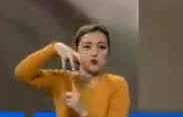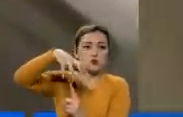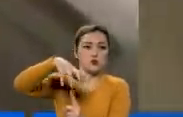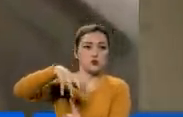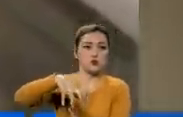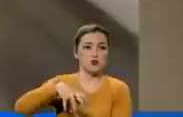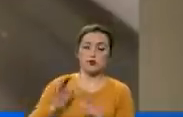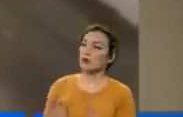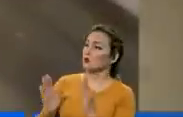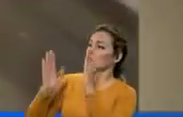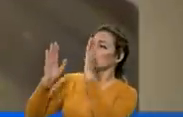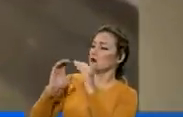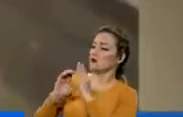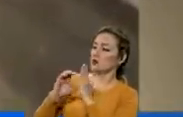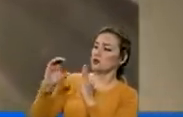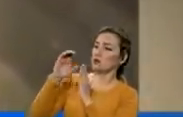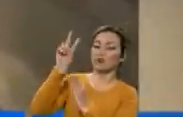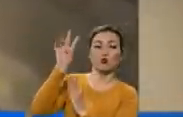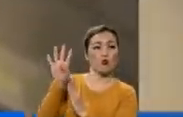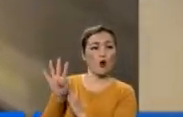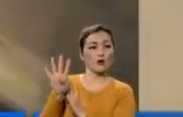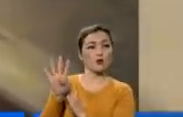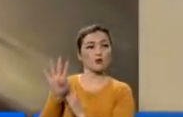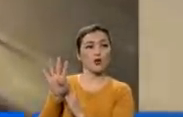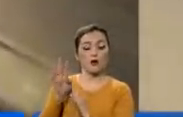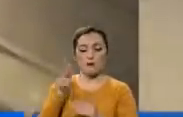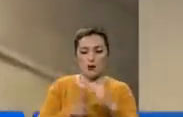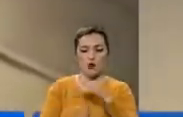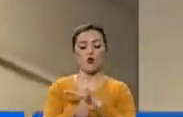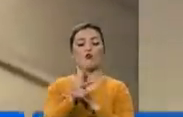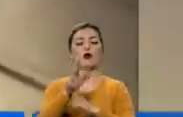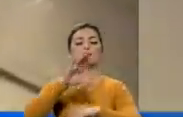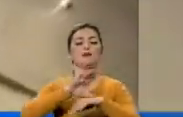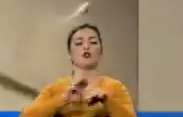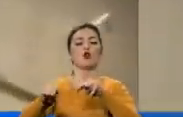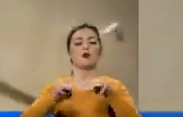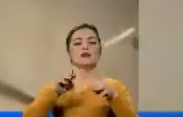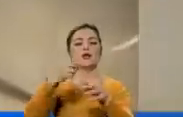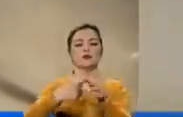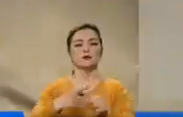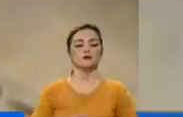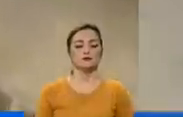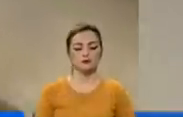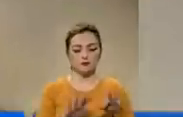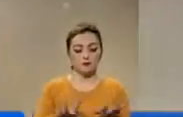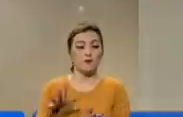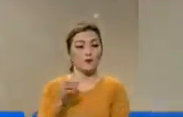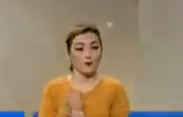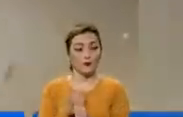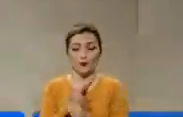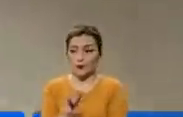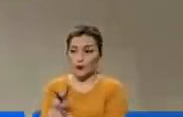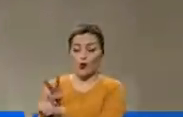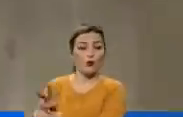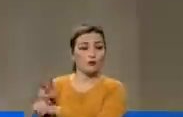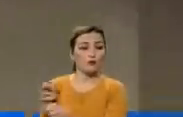de 24 pisos y luego aterrizan en el parqueadero de un centro comercial de la ciudad capital. La Secretaría de Seguridad realizó una